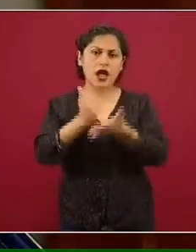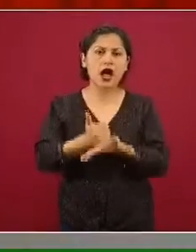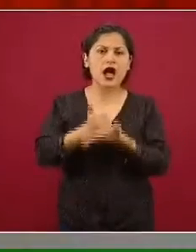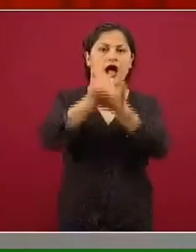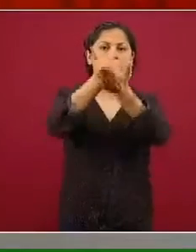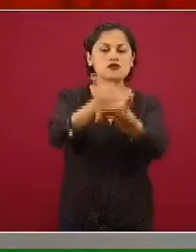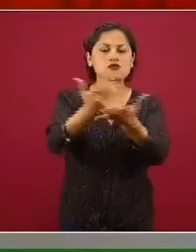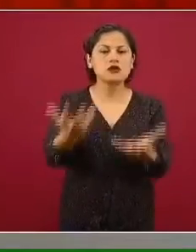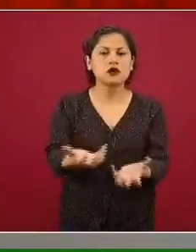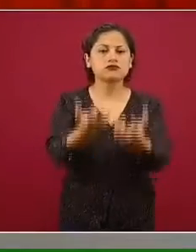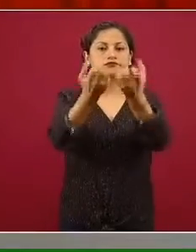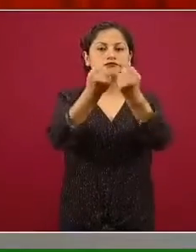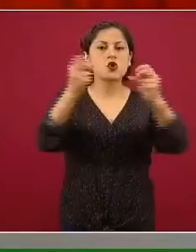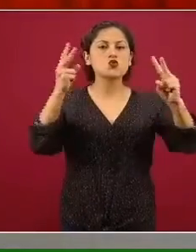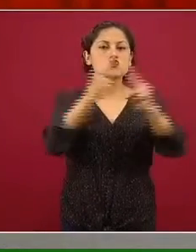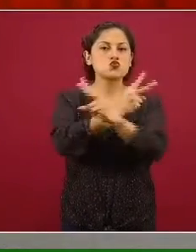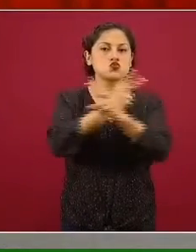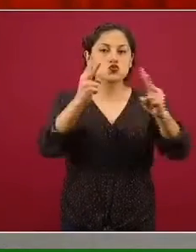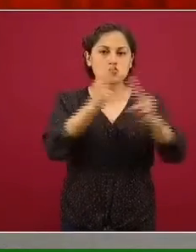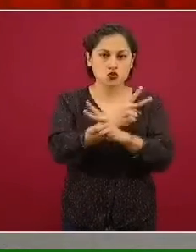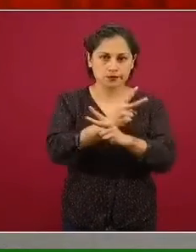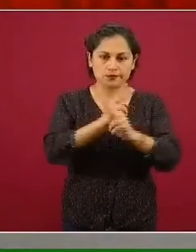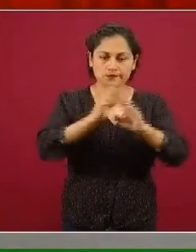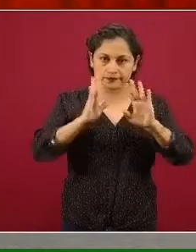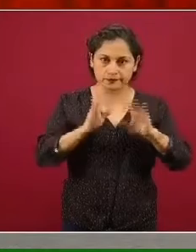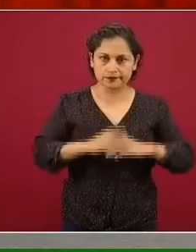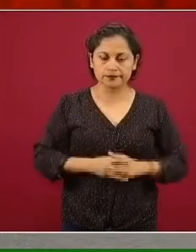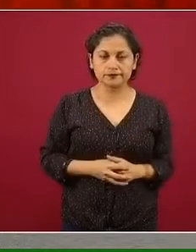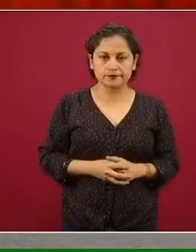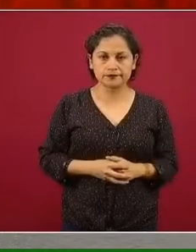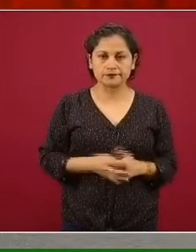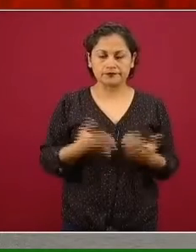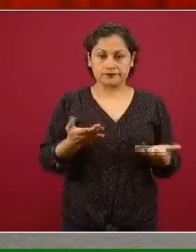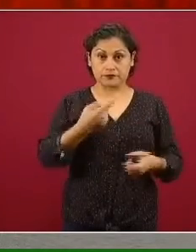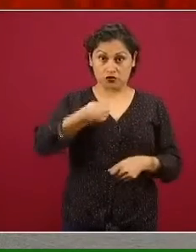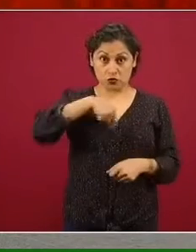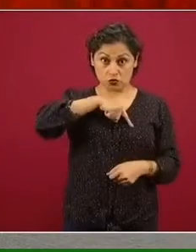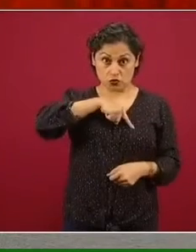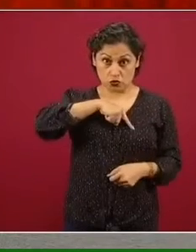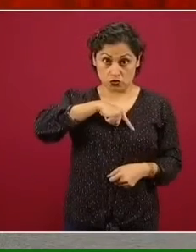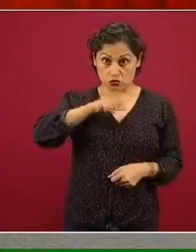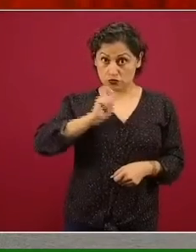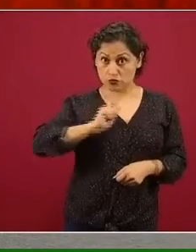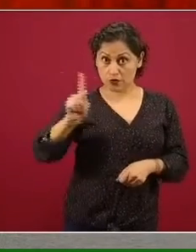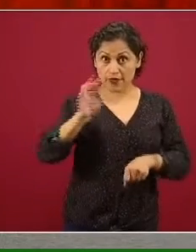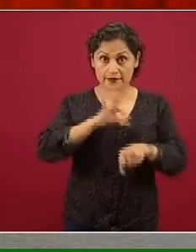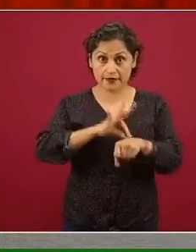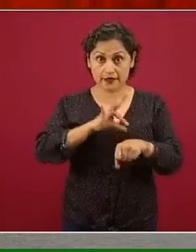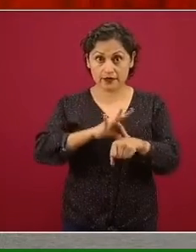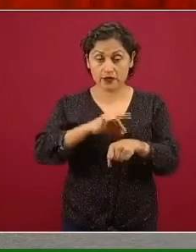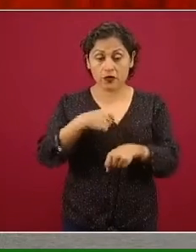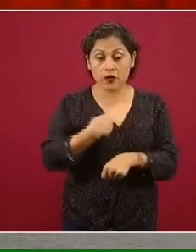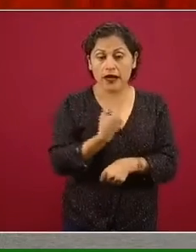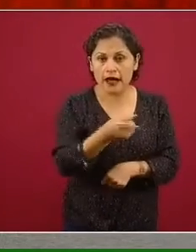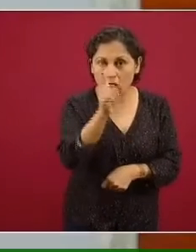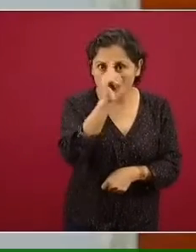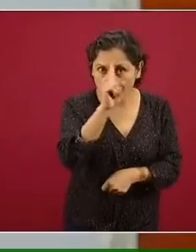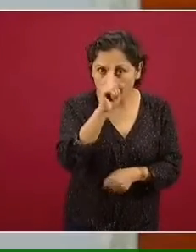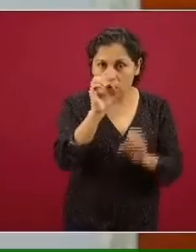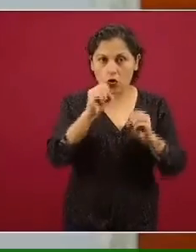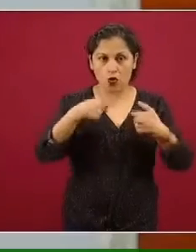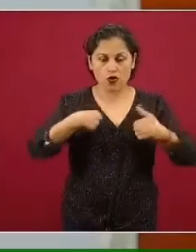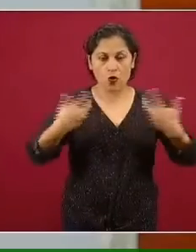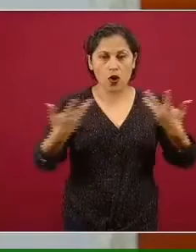hemodinámico. ¿Qué debemos nosotros hacer y recomendar como médicos en los pacientes con